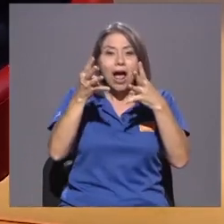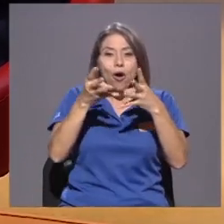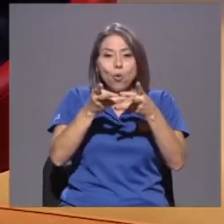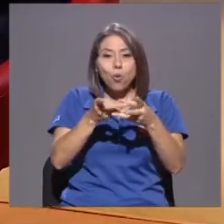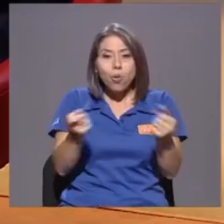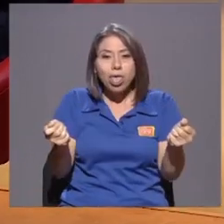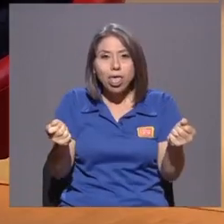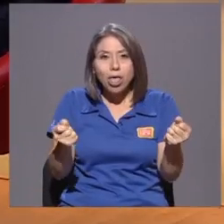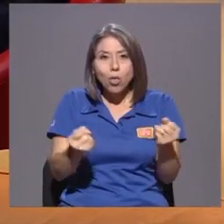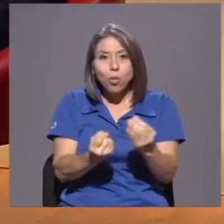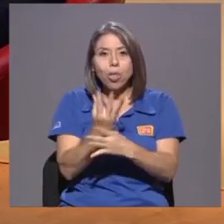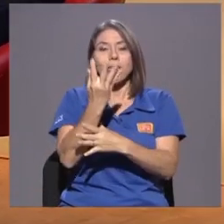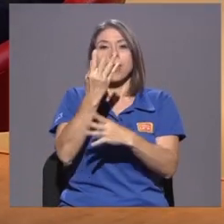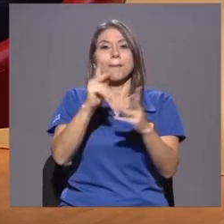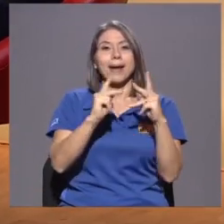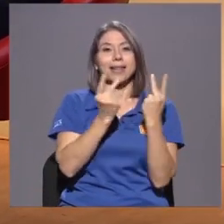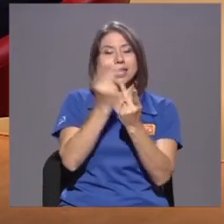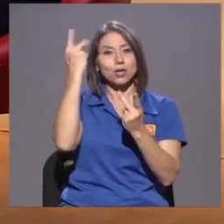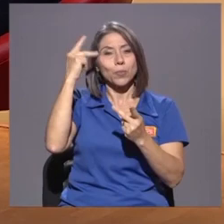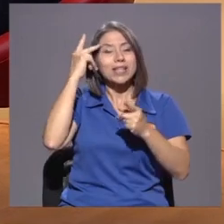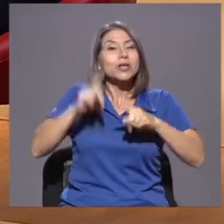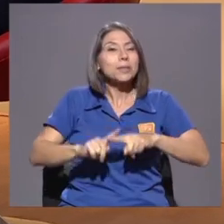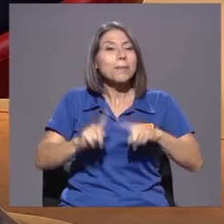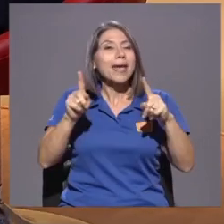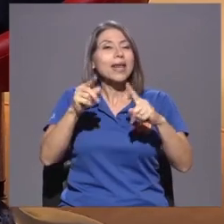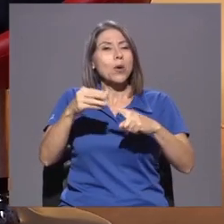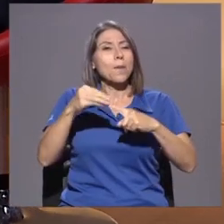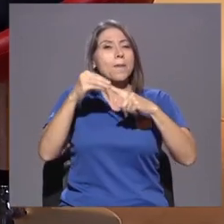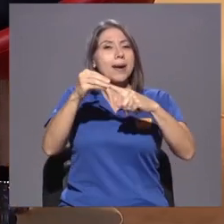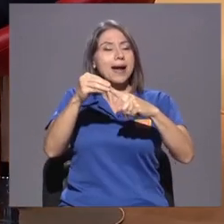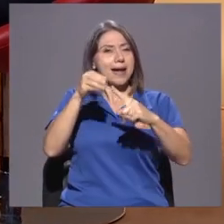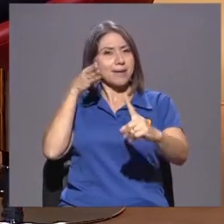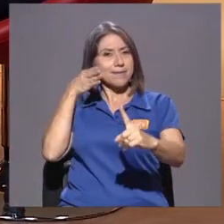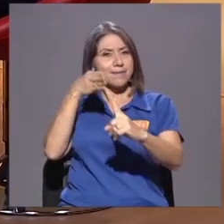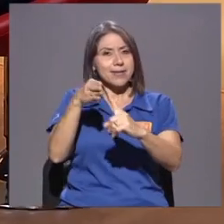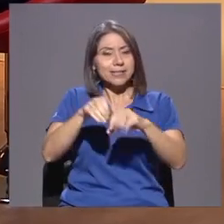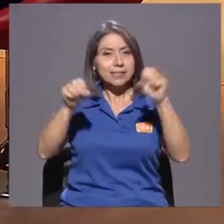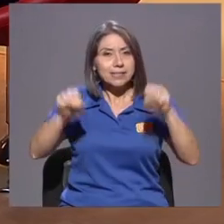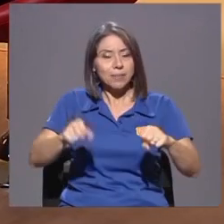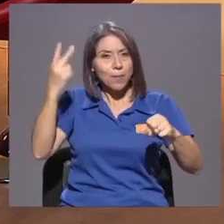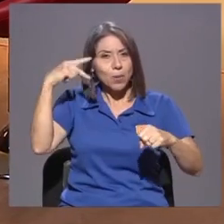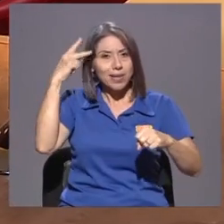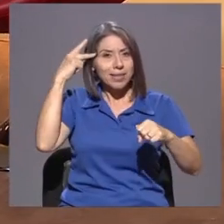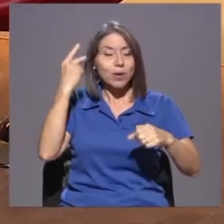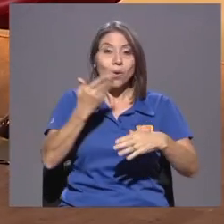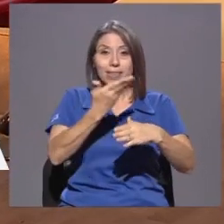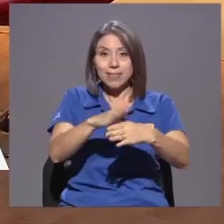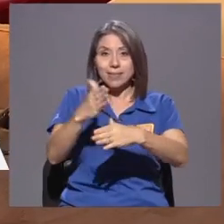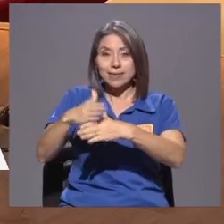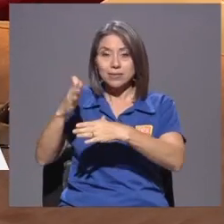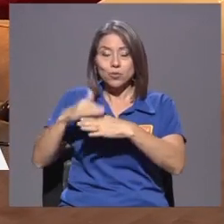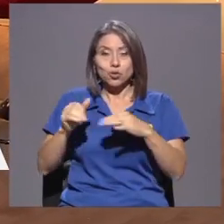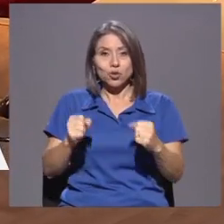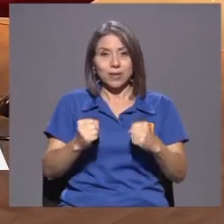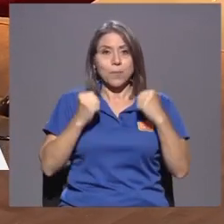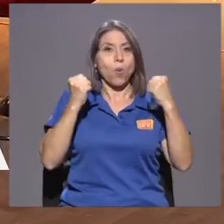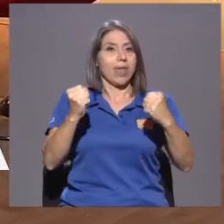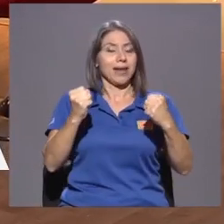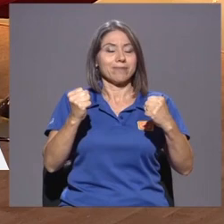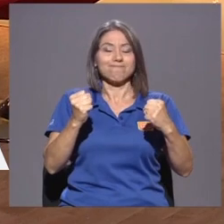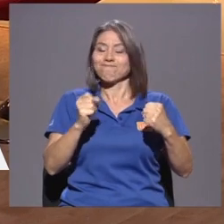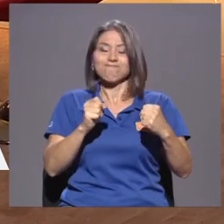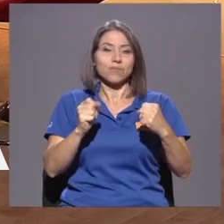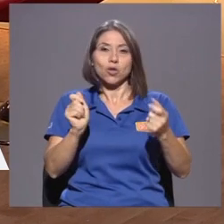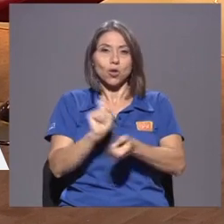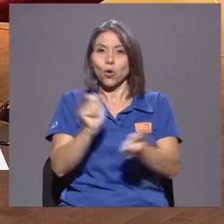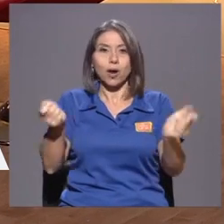pero lo que es el eje del sistema político y la distribución del poder realmente no cambia y